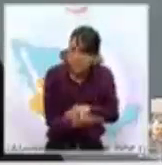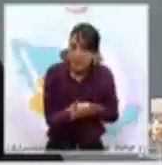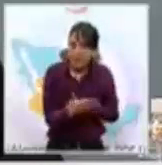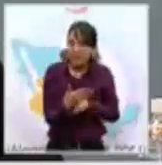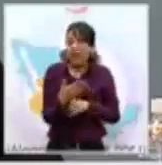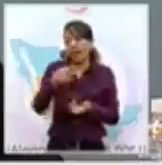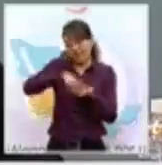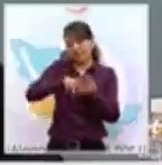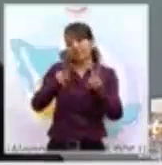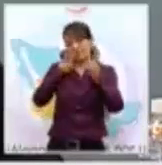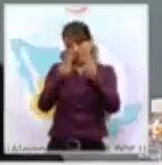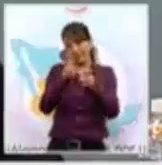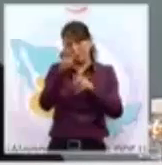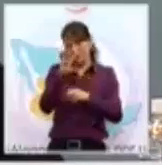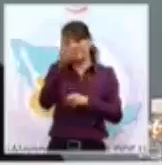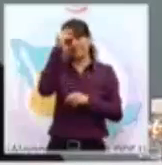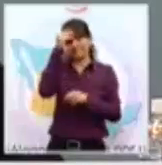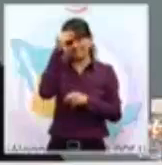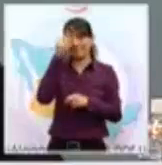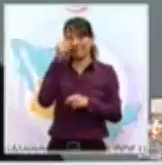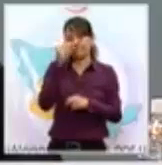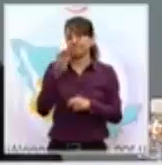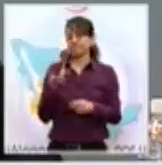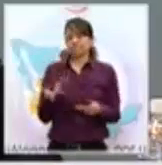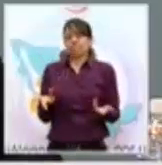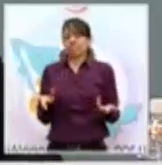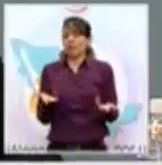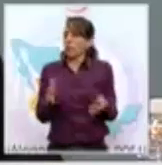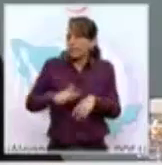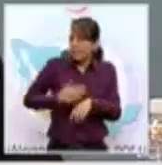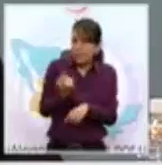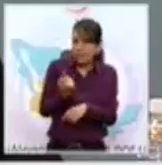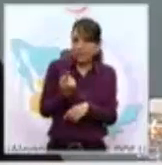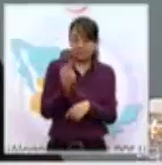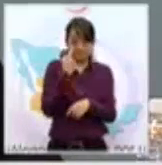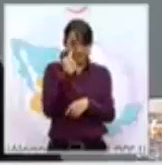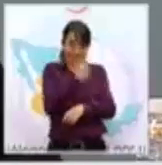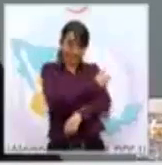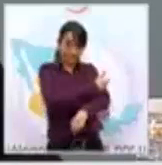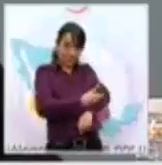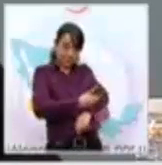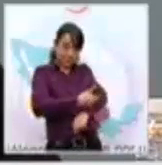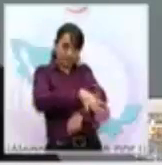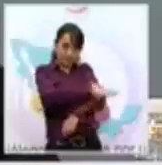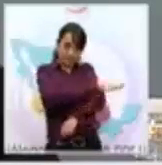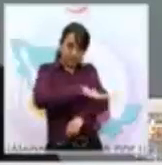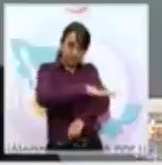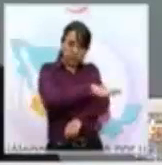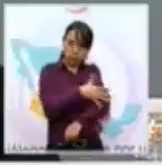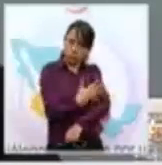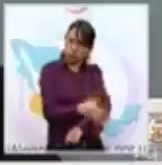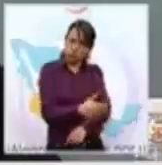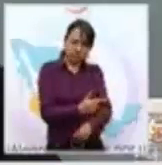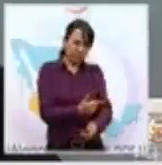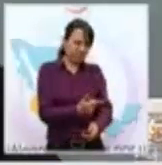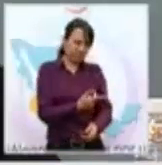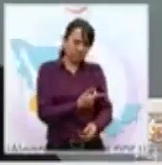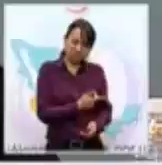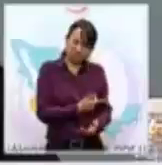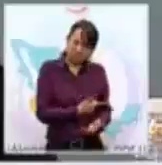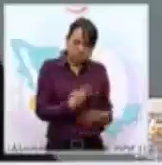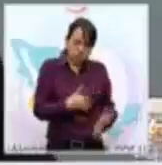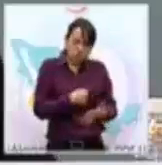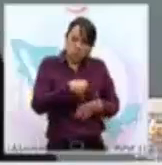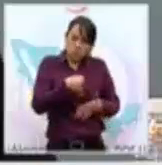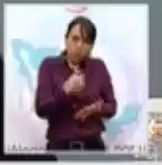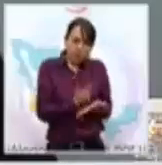¿Por qué será que ni a las familias en condiciones de pobreza, ni a las